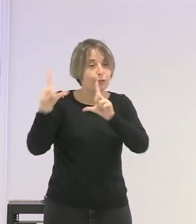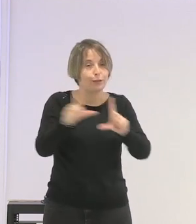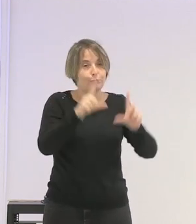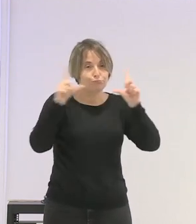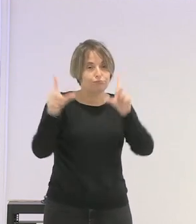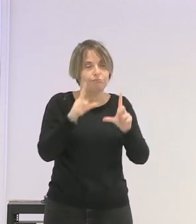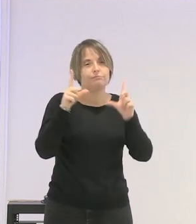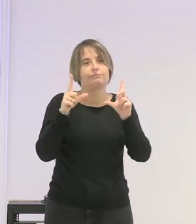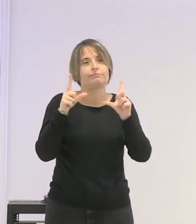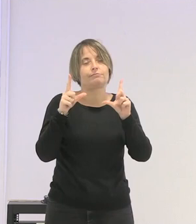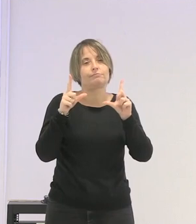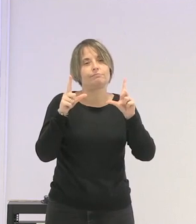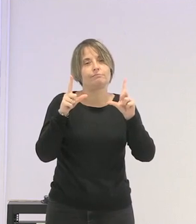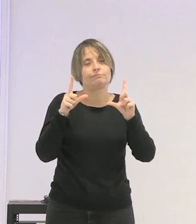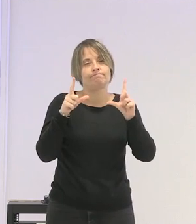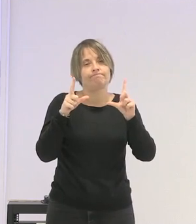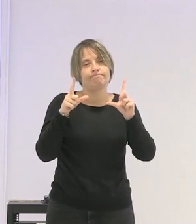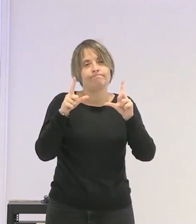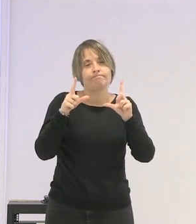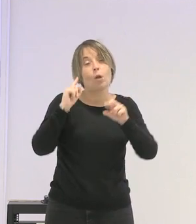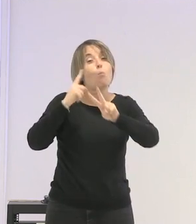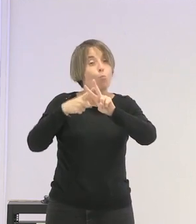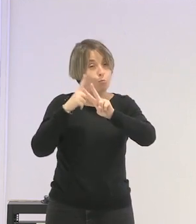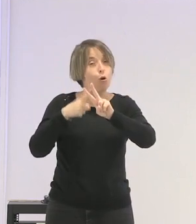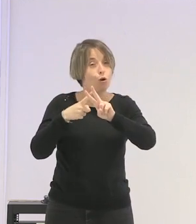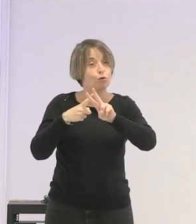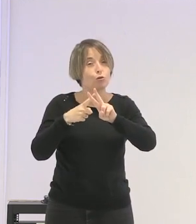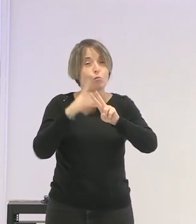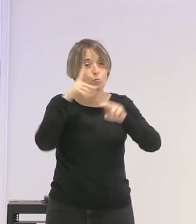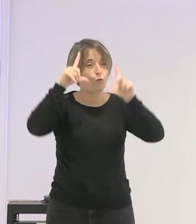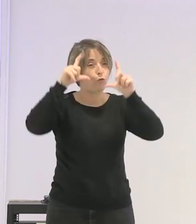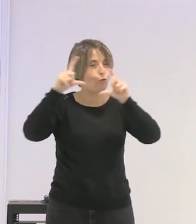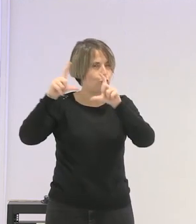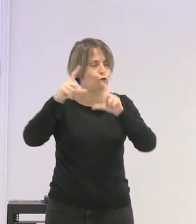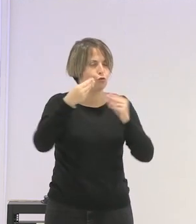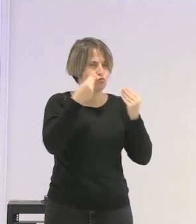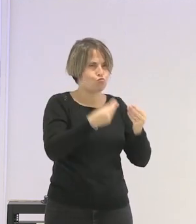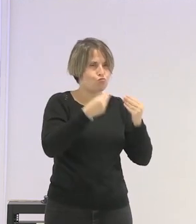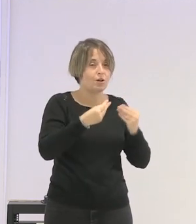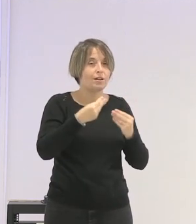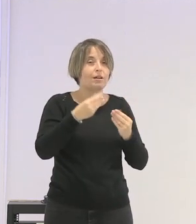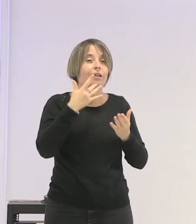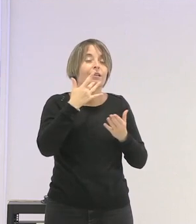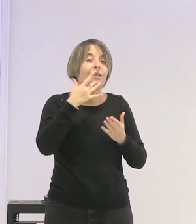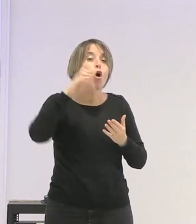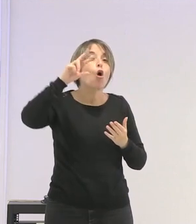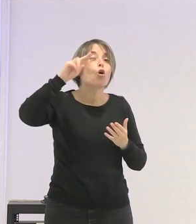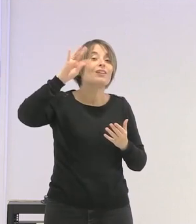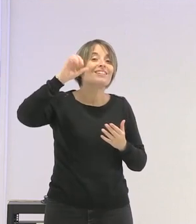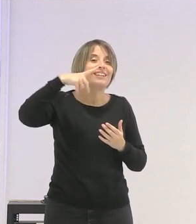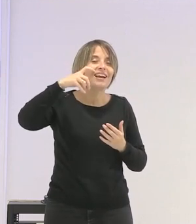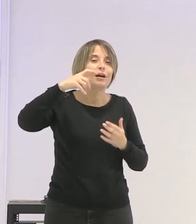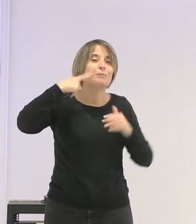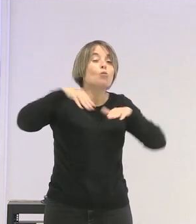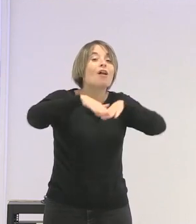diapositivas, sobre todo de algunos elementos de Vox, porque tienen unas fotos muy buenas. Hay una de Ortega Smith que está nadando a